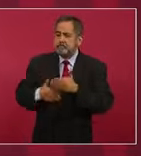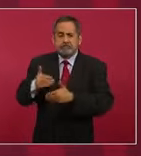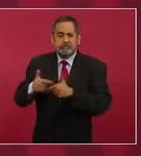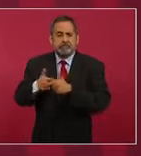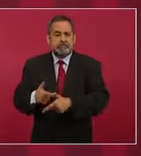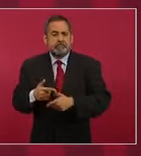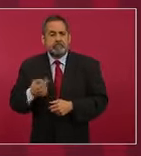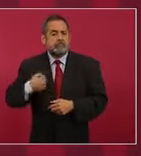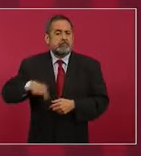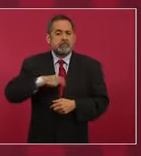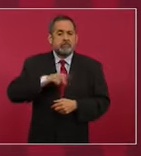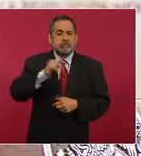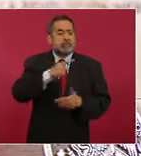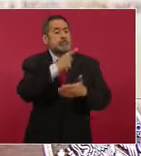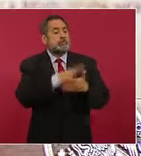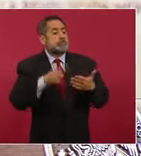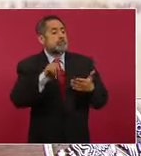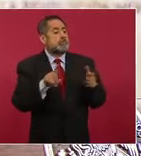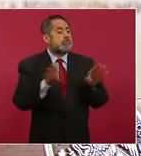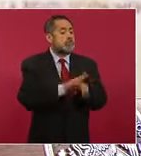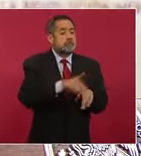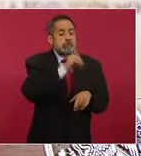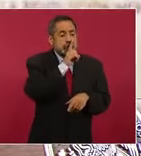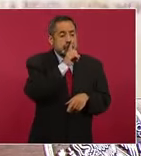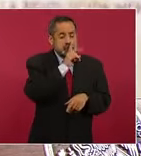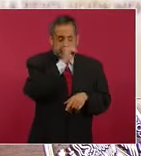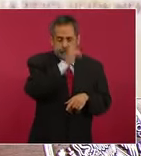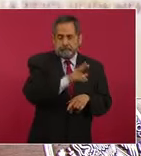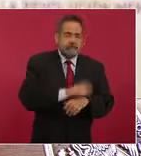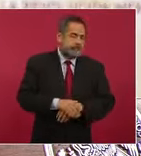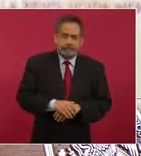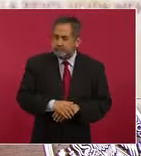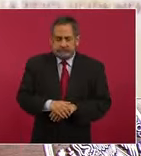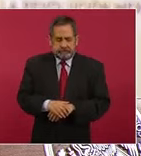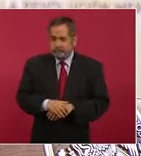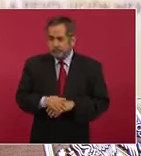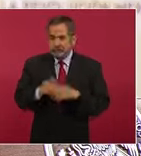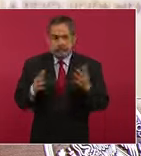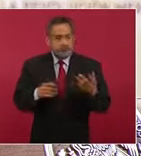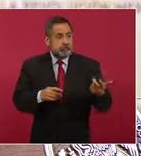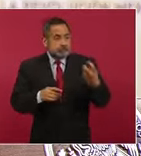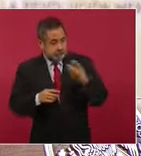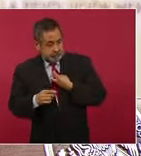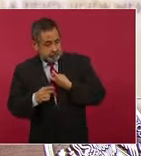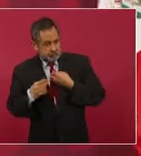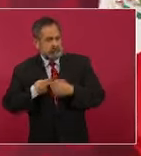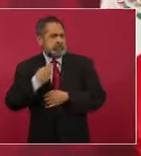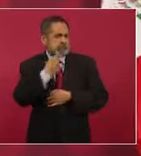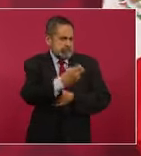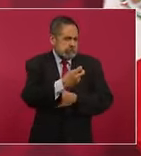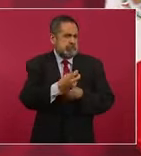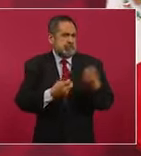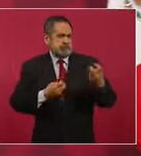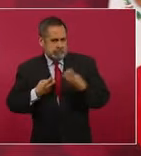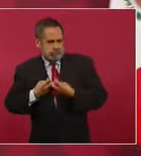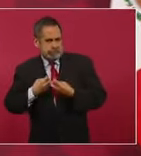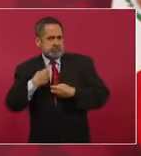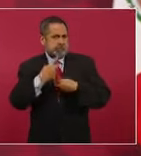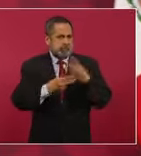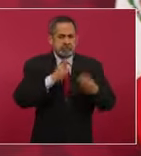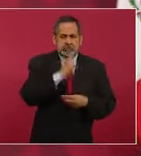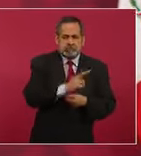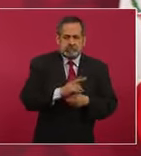manera a censurar a nadie, nada más es la réplica, y